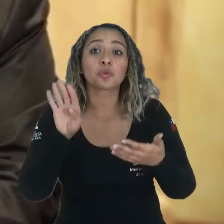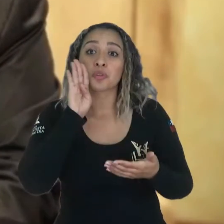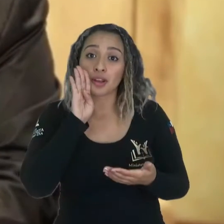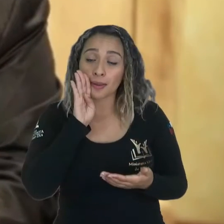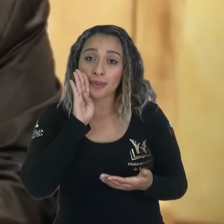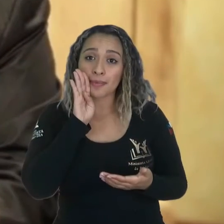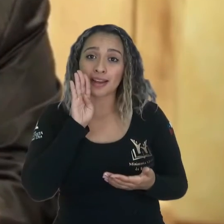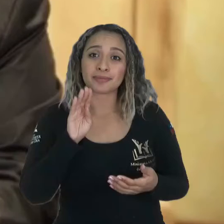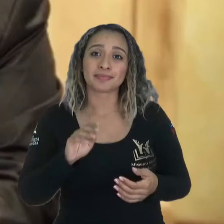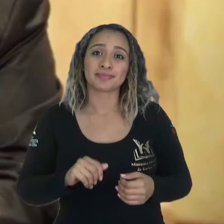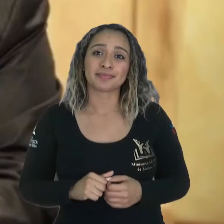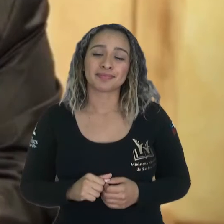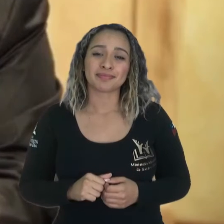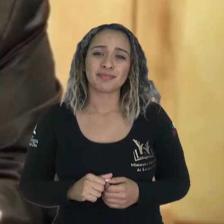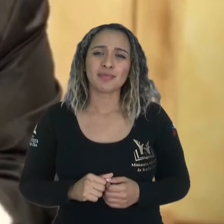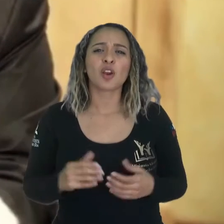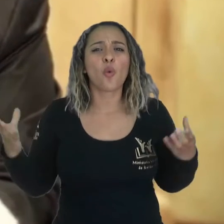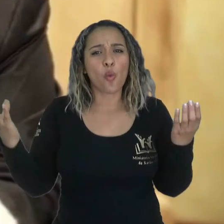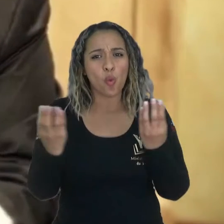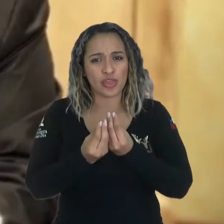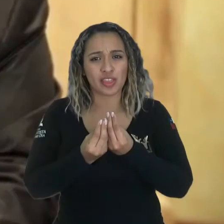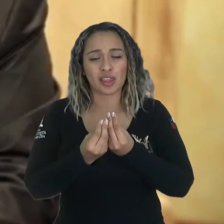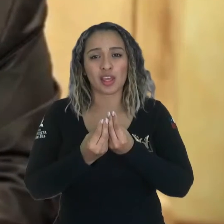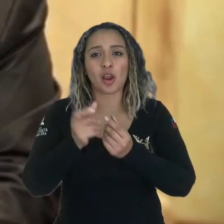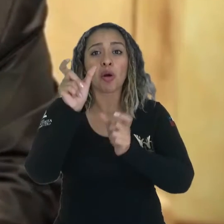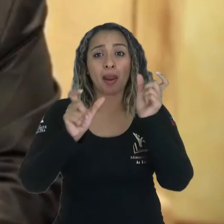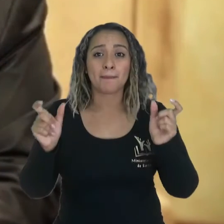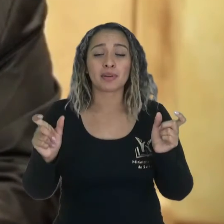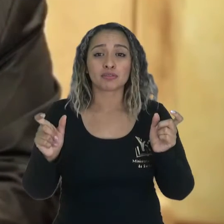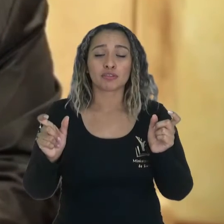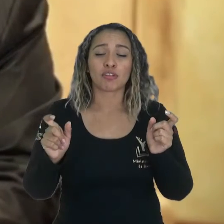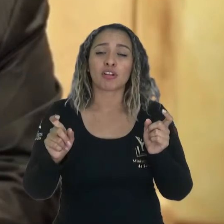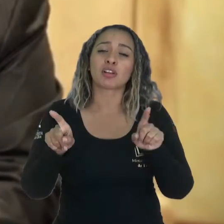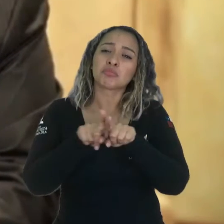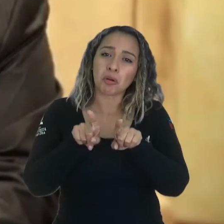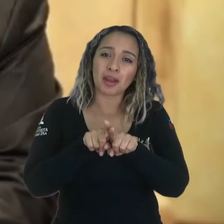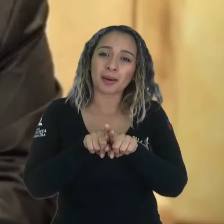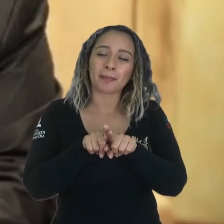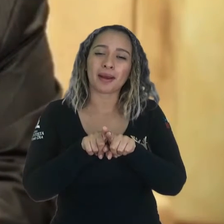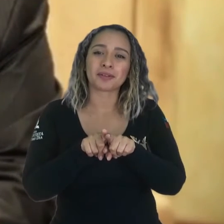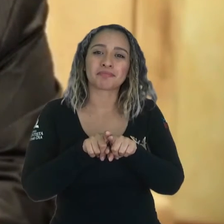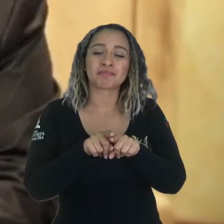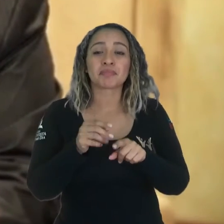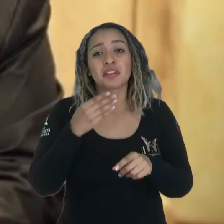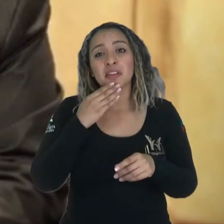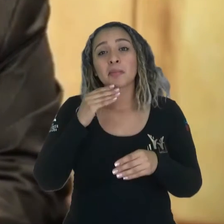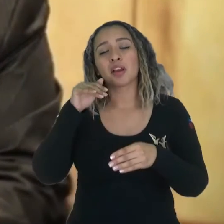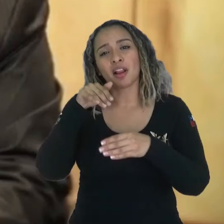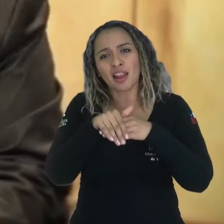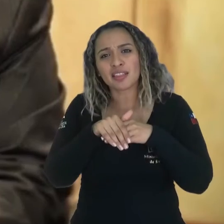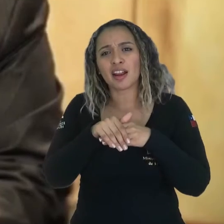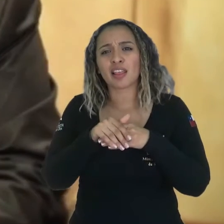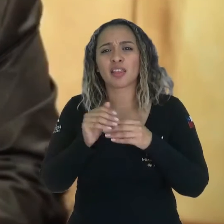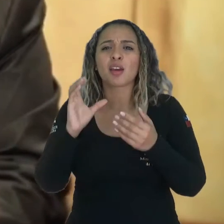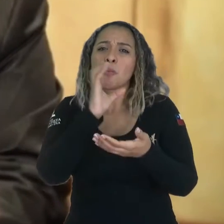estudia la palabra de Dios en la iglesia congregate con los hermanos, deleítate con ellos y en la tarde,